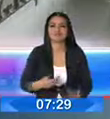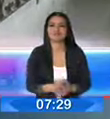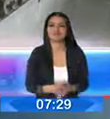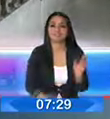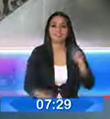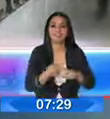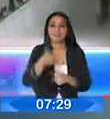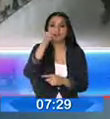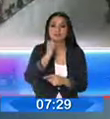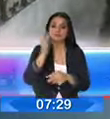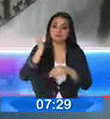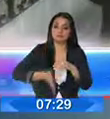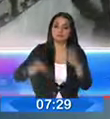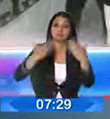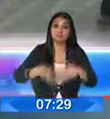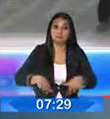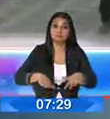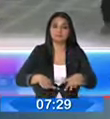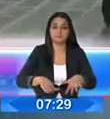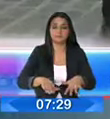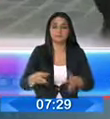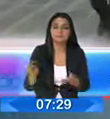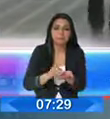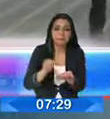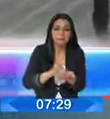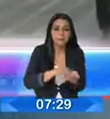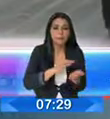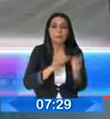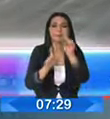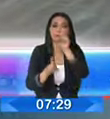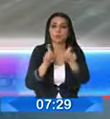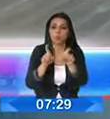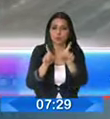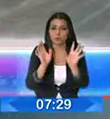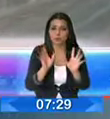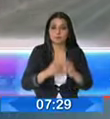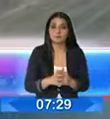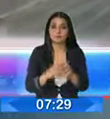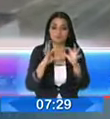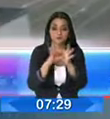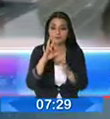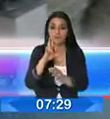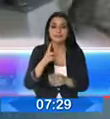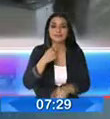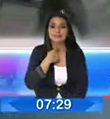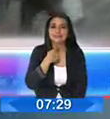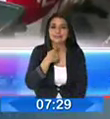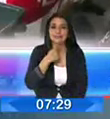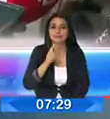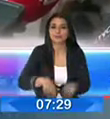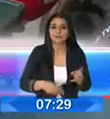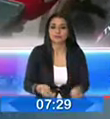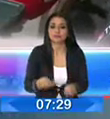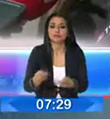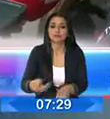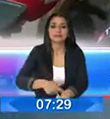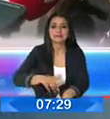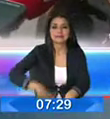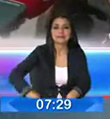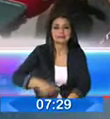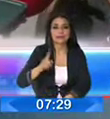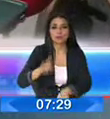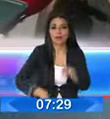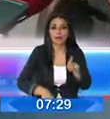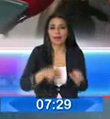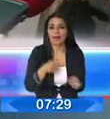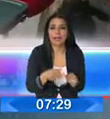que ya se cerró el plazo para recabar estas preguntas. Lo que decíamos, Alianza País no alcanzó a presentar sus interrogantes. Ellos